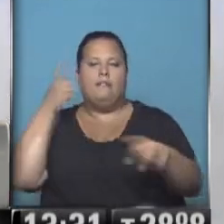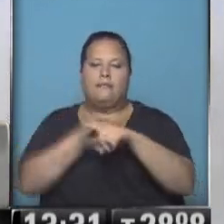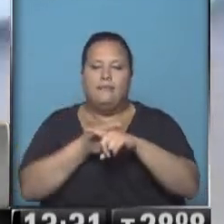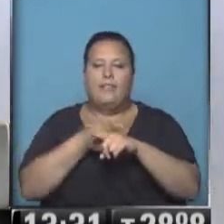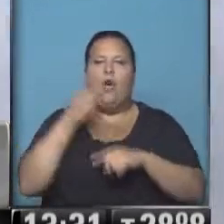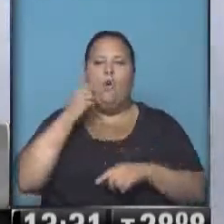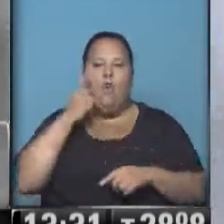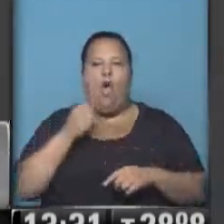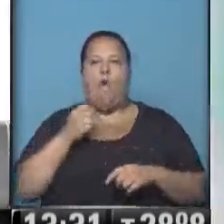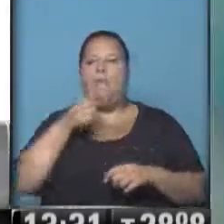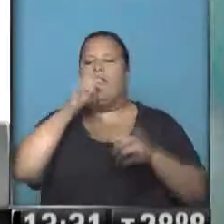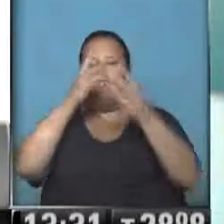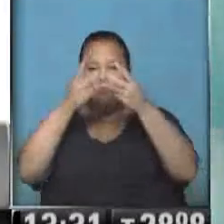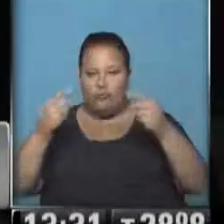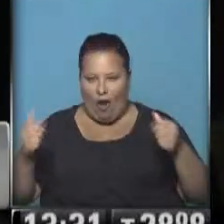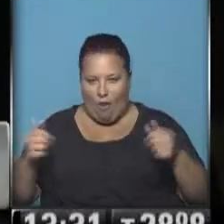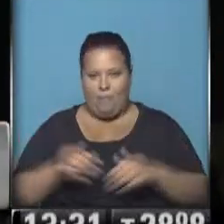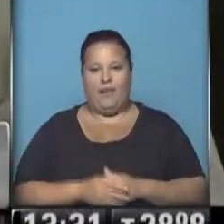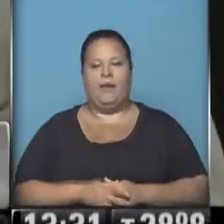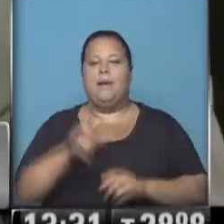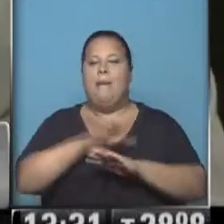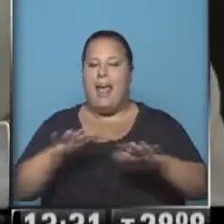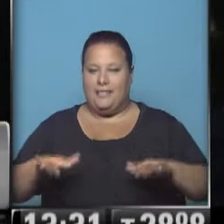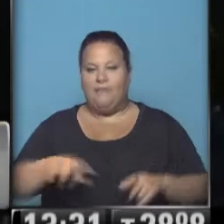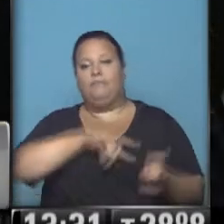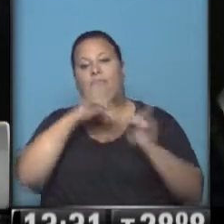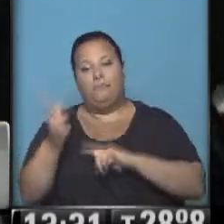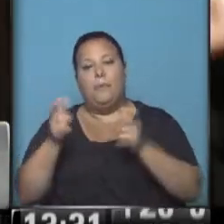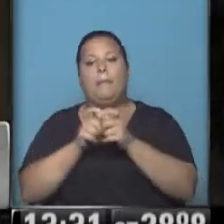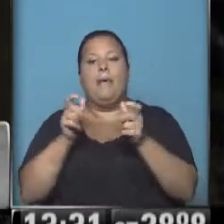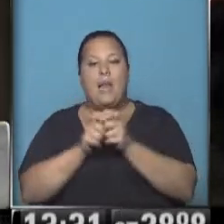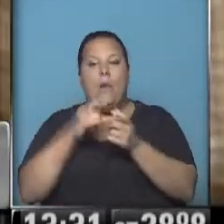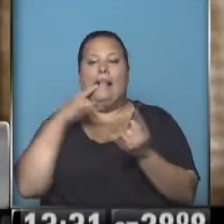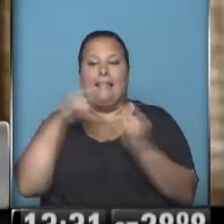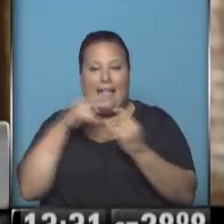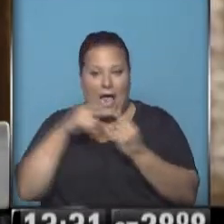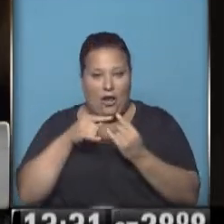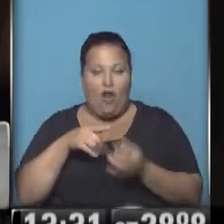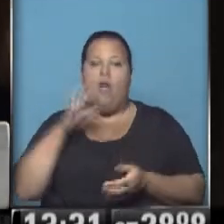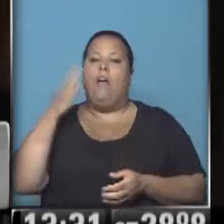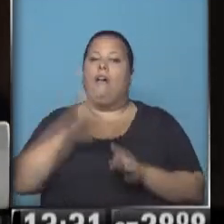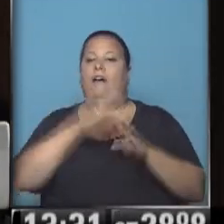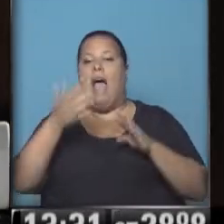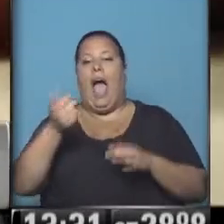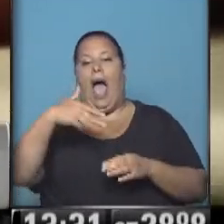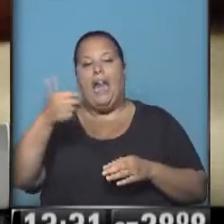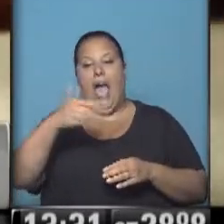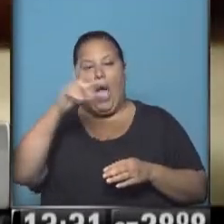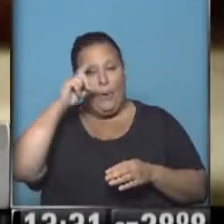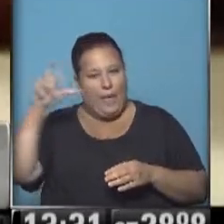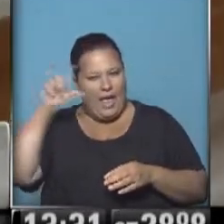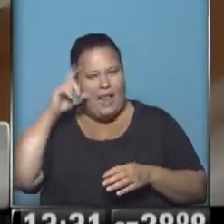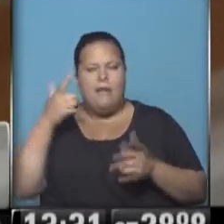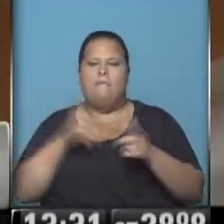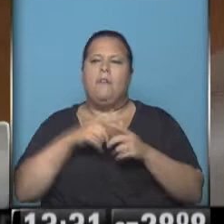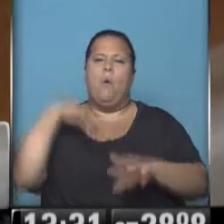al Señor de las Sombras. Max en Dinoterra, animación para chicos. De ahí nos vamos a una película de terror, viene precedida a Annabelle de, no sé